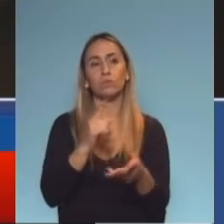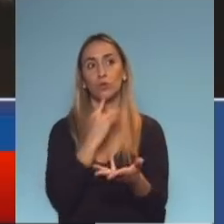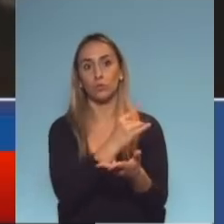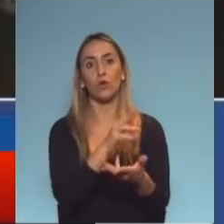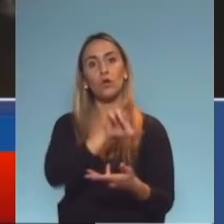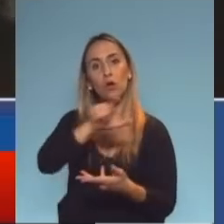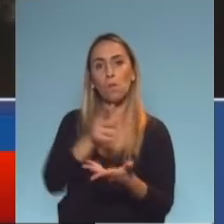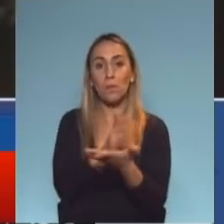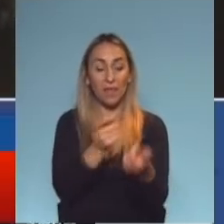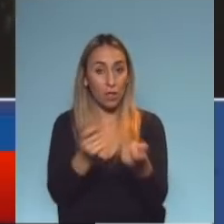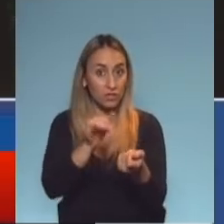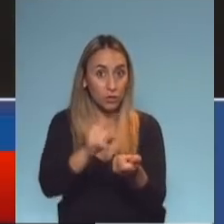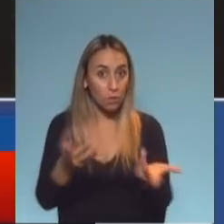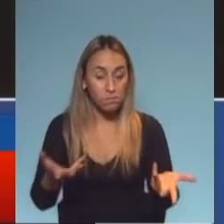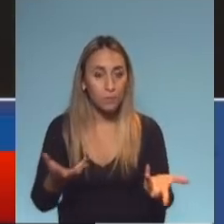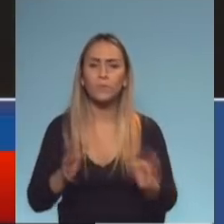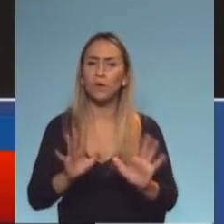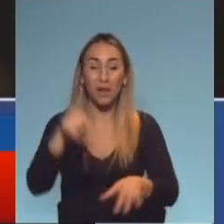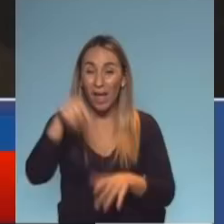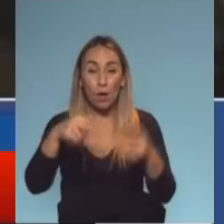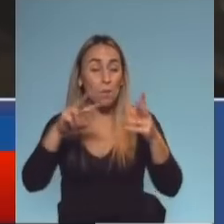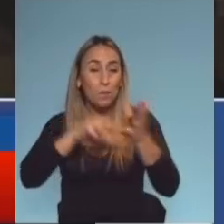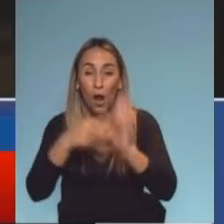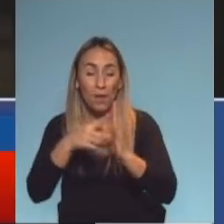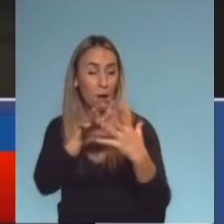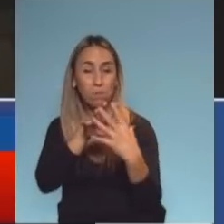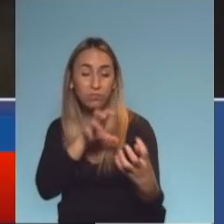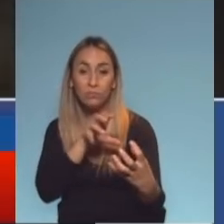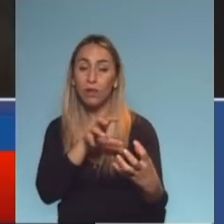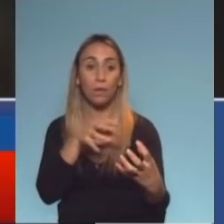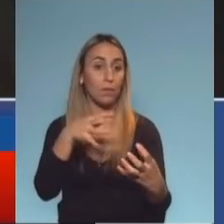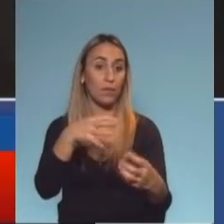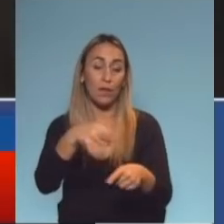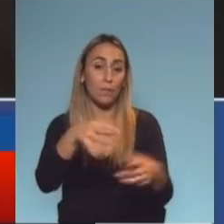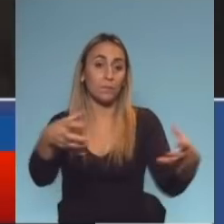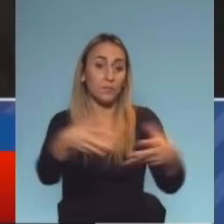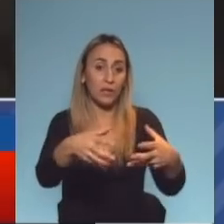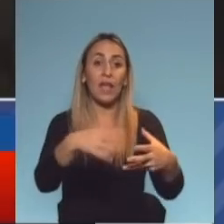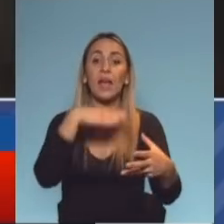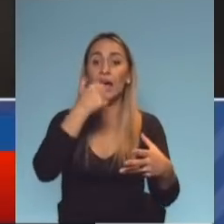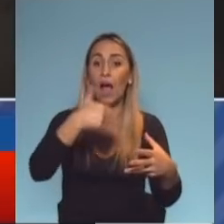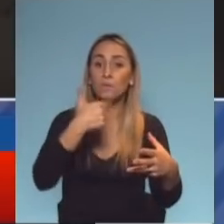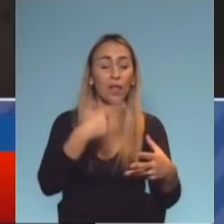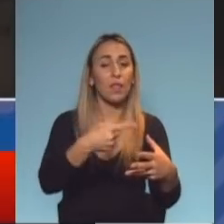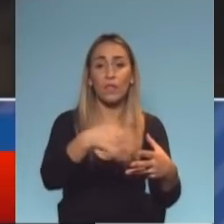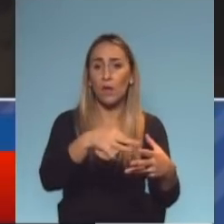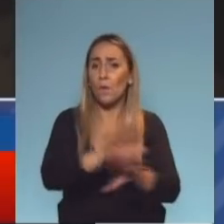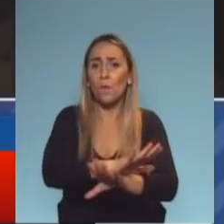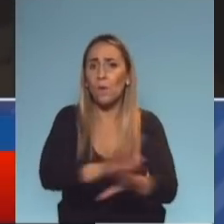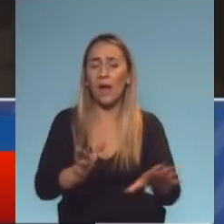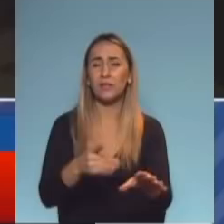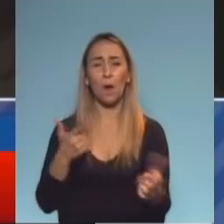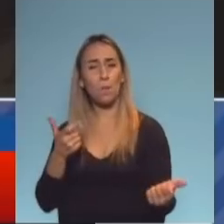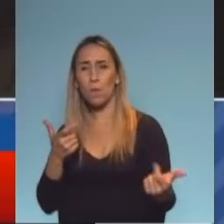Para este conflicto, para parar este conflicto, lo único que tiene que pasar es que Hamas para de lanzar cohetes a la